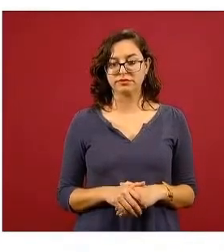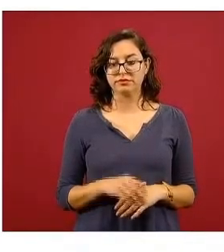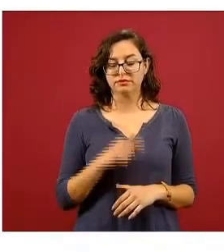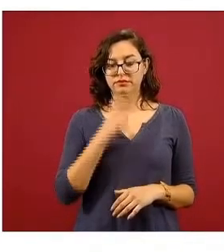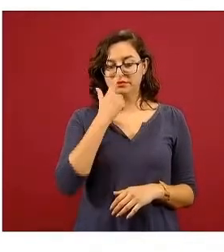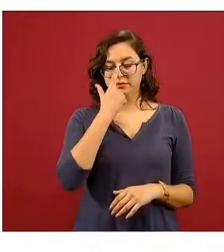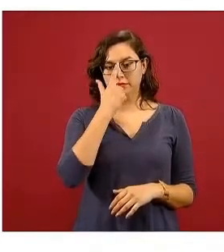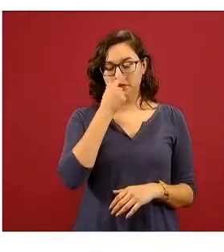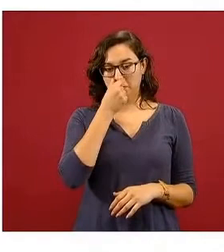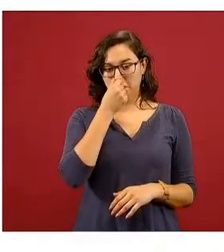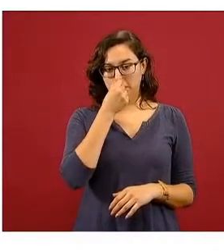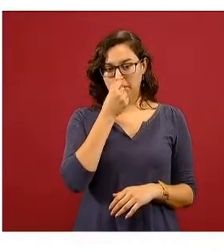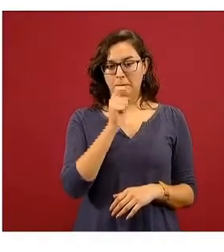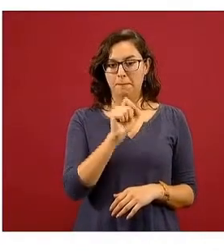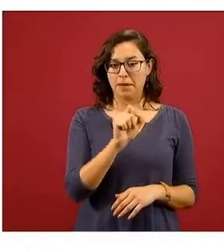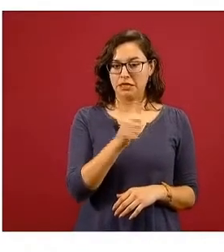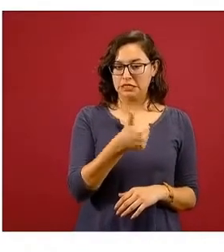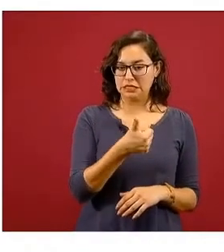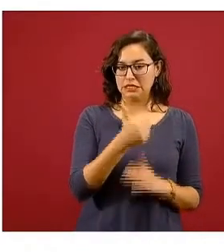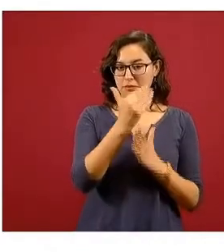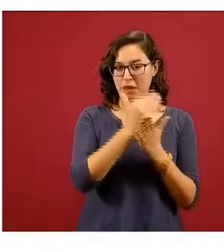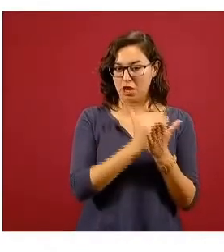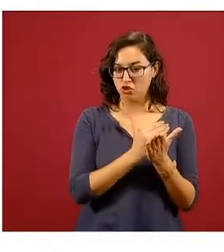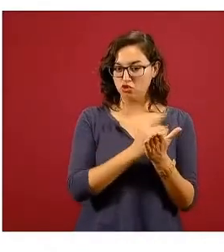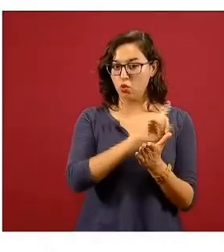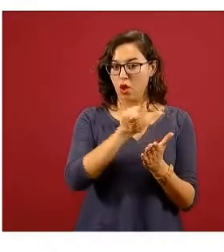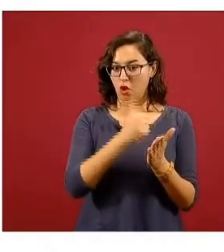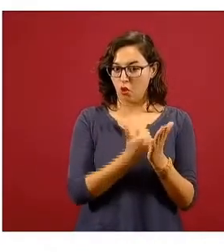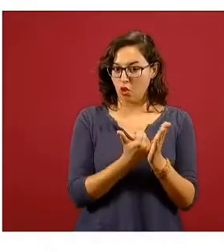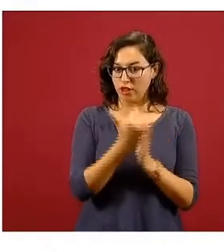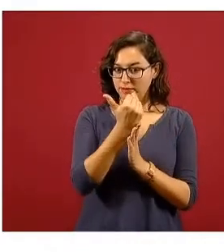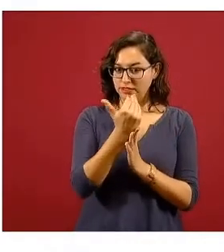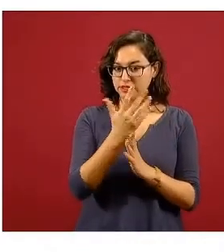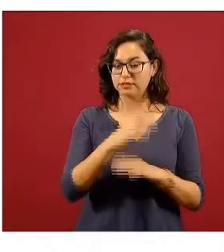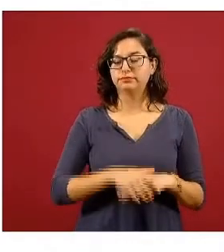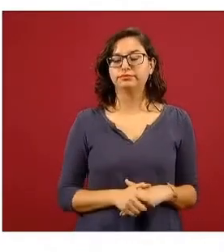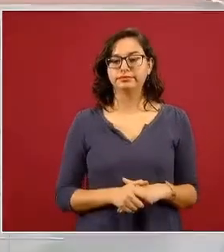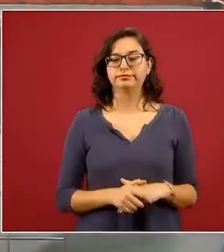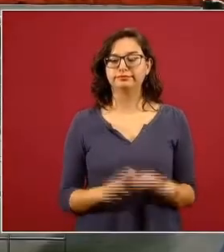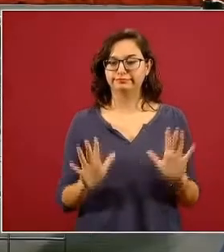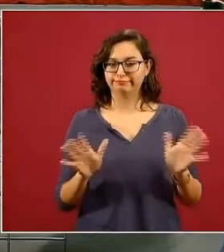algunos descendió y luego regresó. Muy bien, ahora sí es la última.